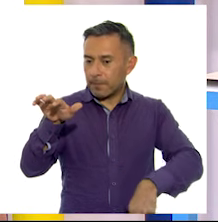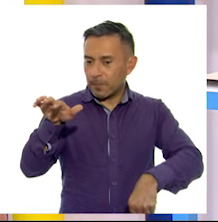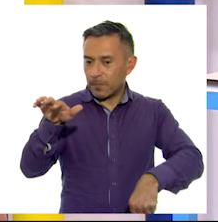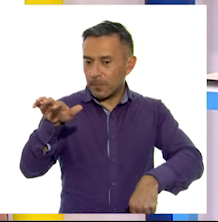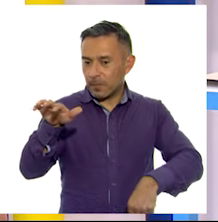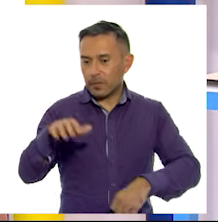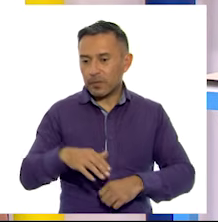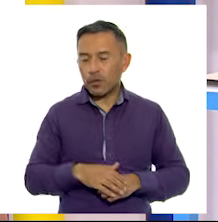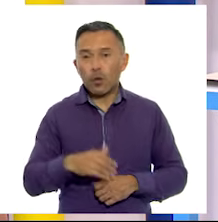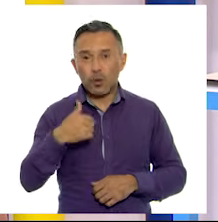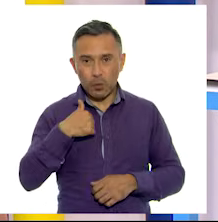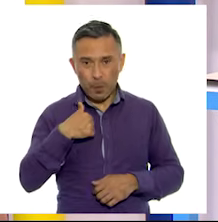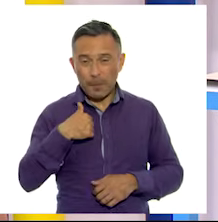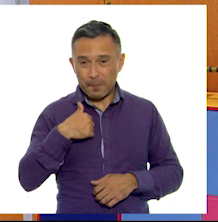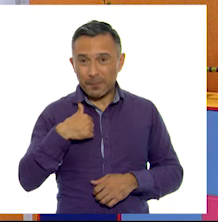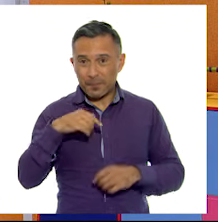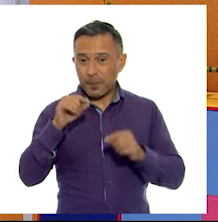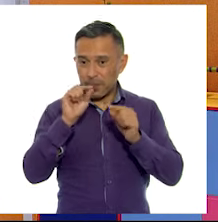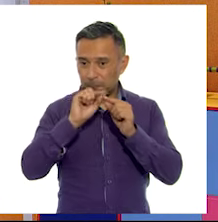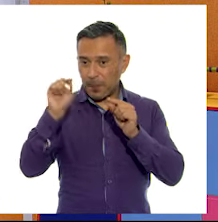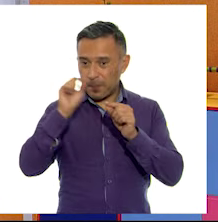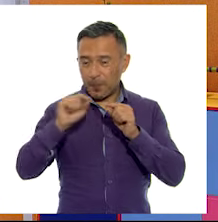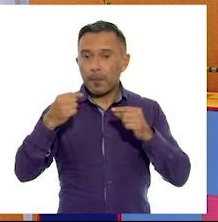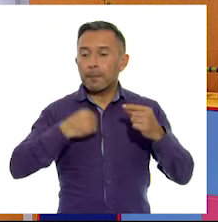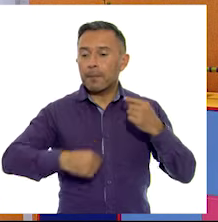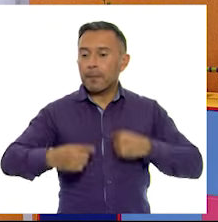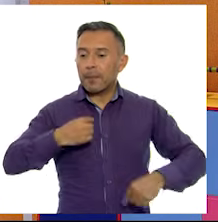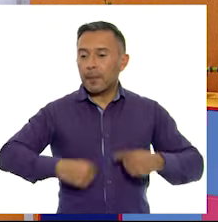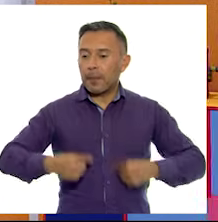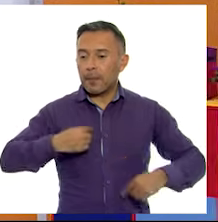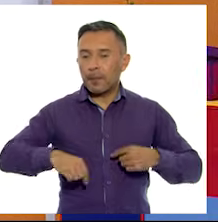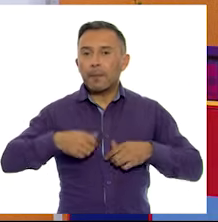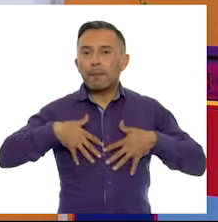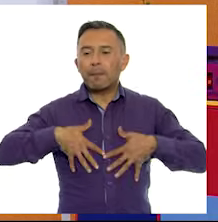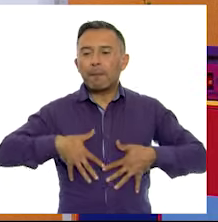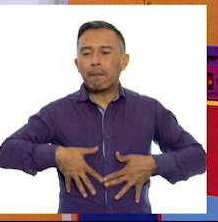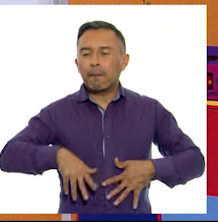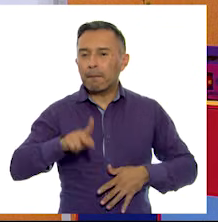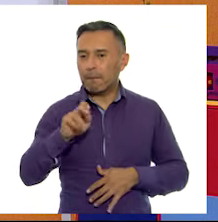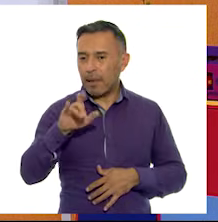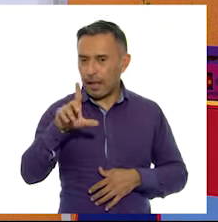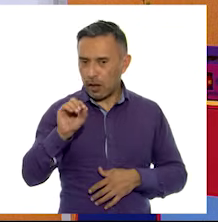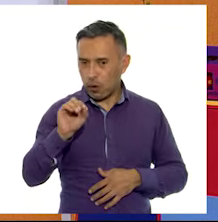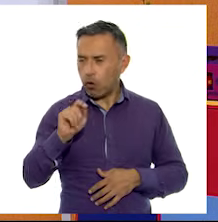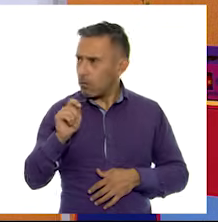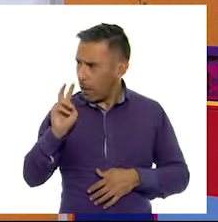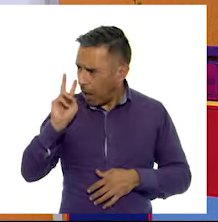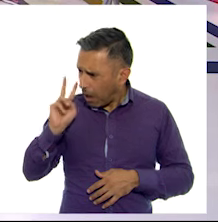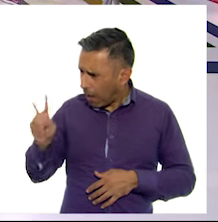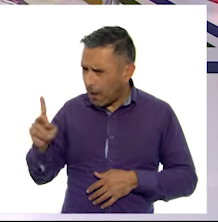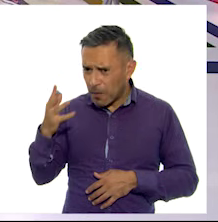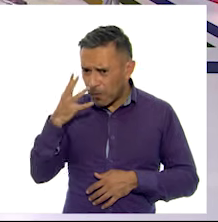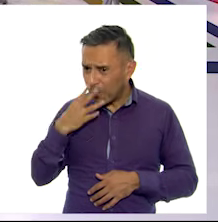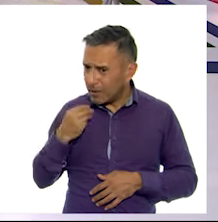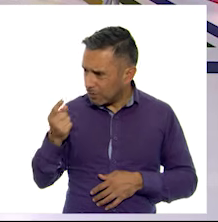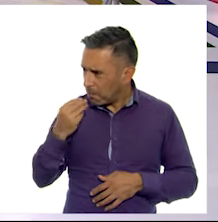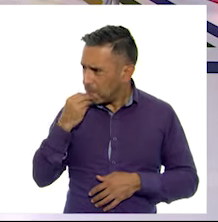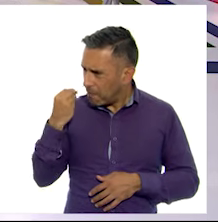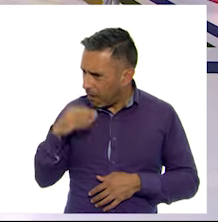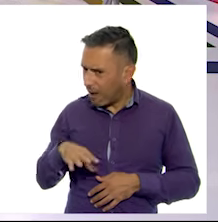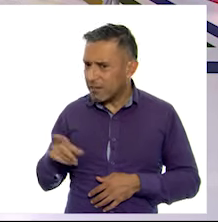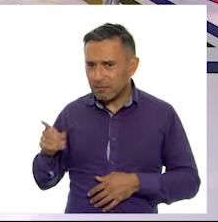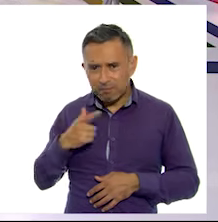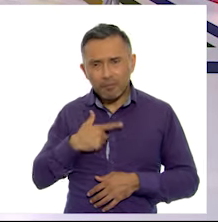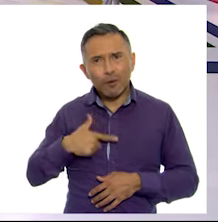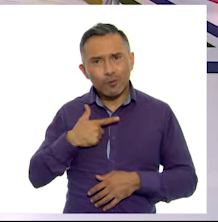Yo le voy poniendo pelos con las líneas para abajo. Y por ejemplo, para las manos, ¿qué podría...? ¡Ay, qué bonito! Te está quedando padrísimo, Orte. Me